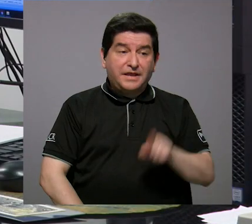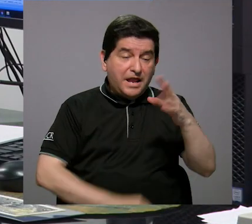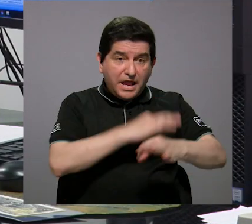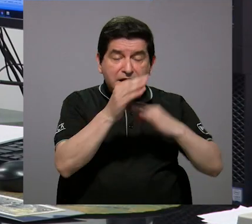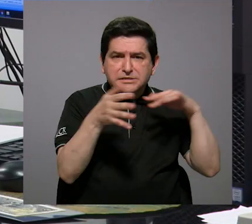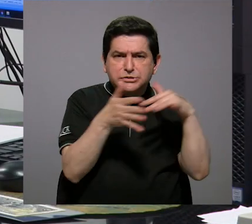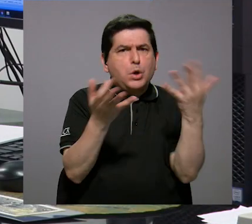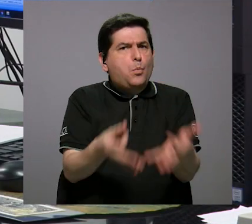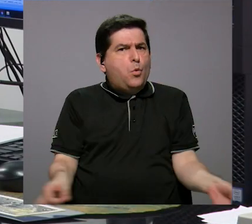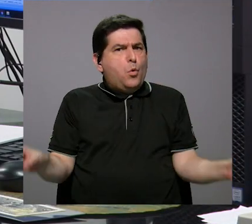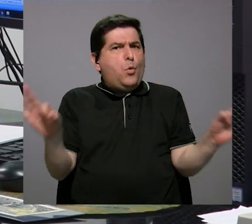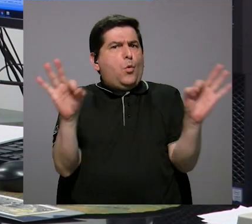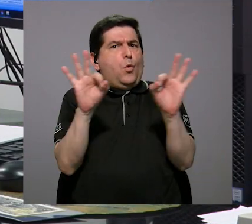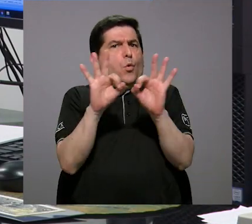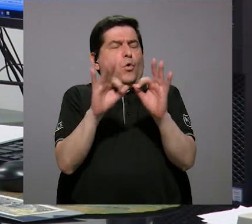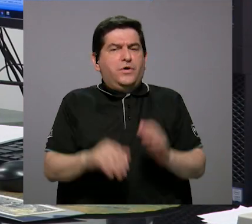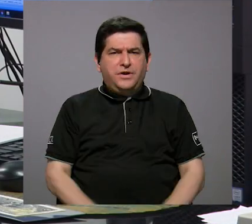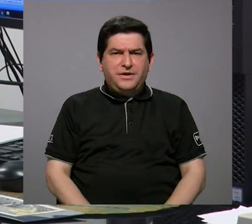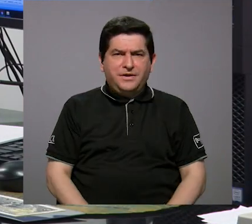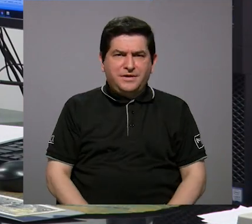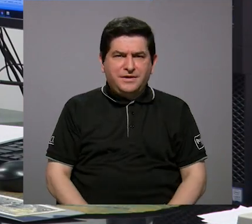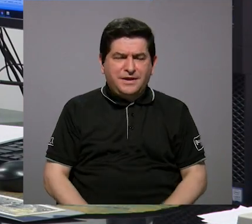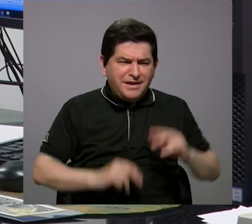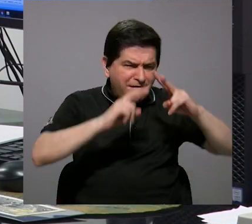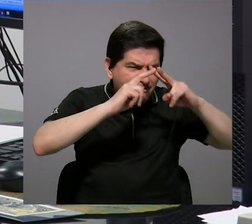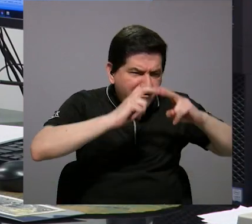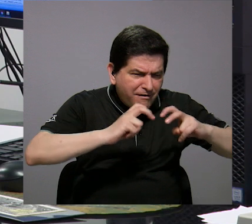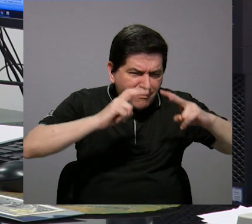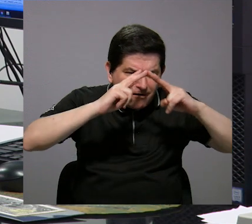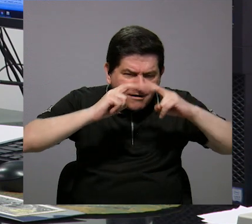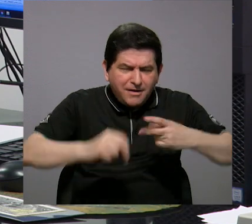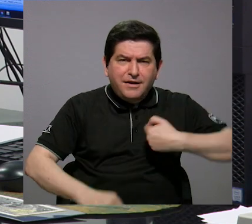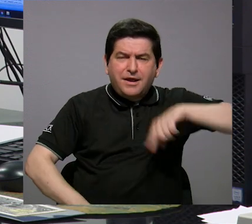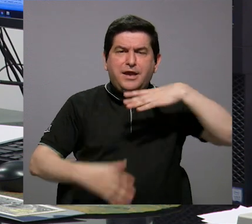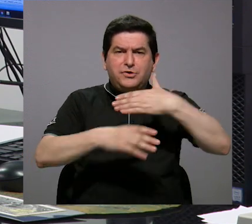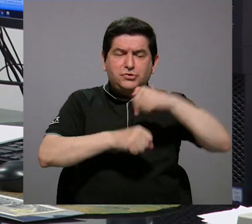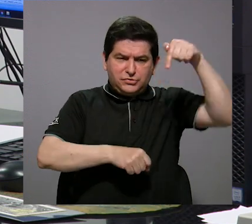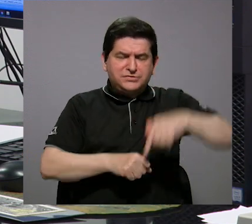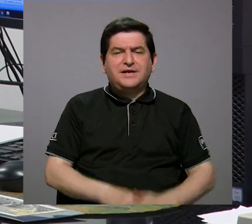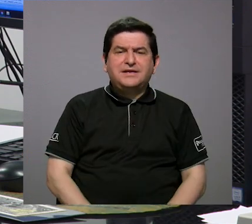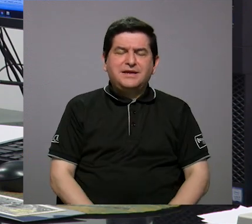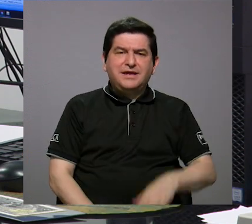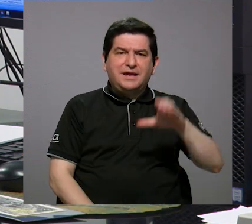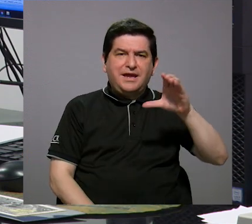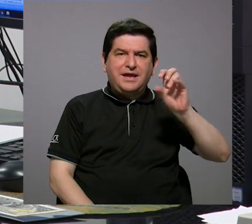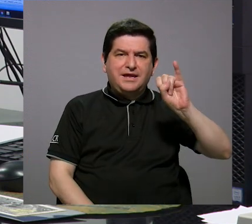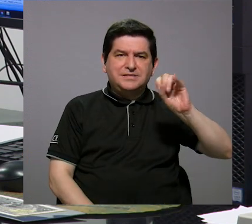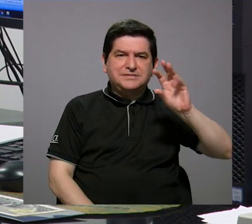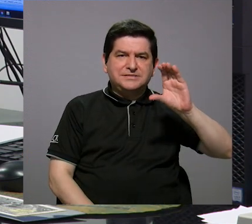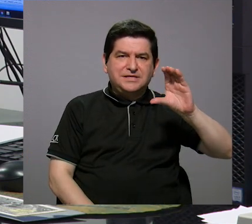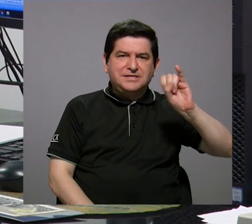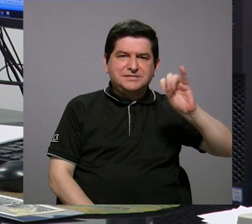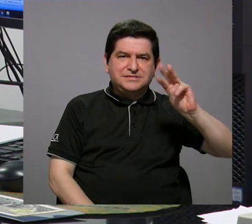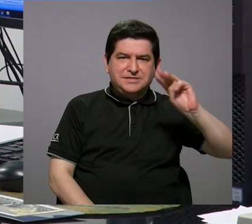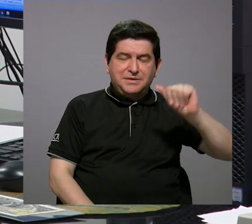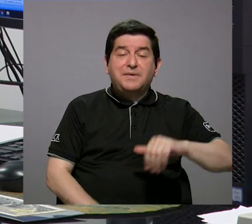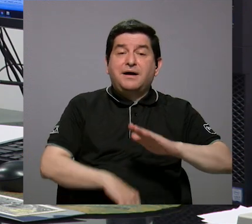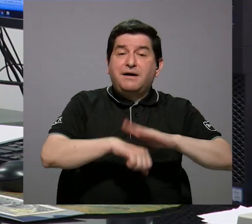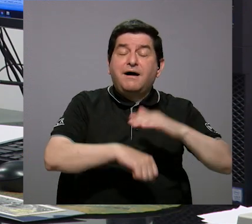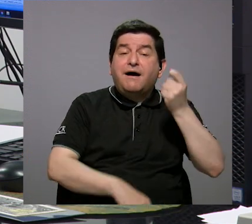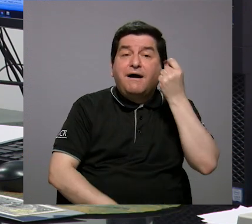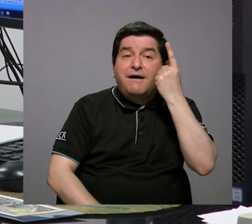Bueno, este tipo de estudios son muy importantes porque a través de los análisis que nosotros realizamos aquí en el CICIMA, estos nos